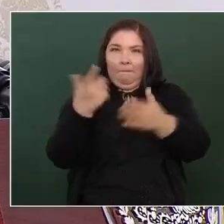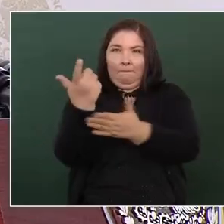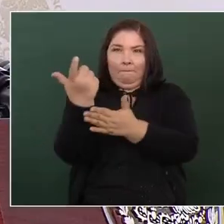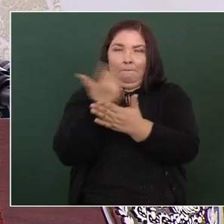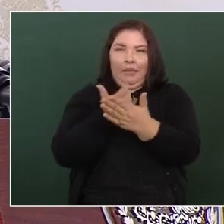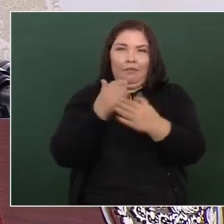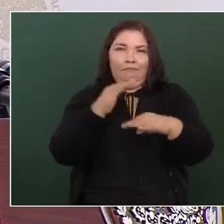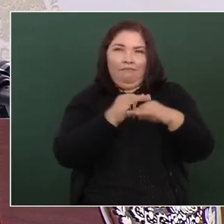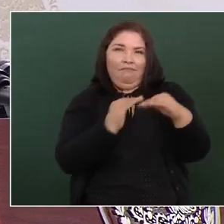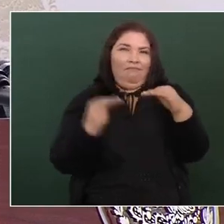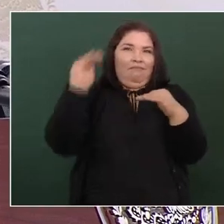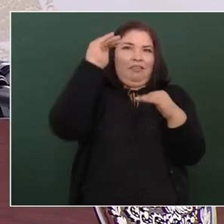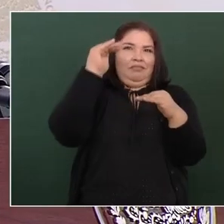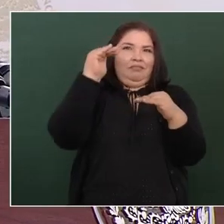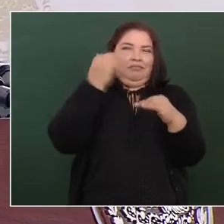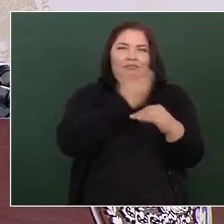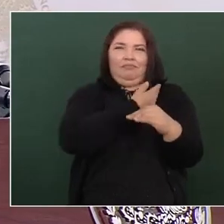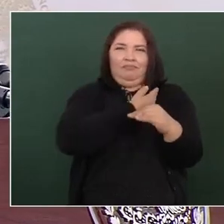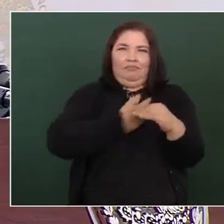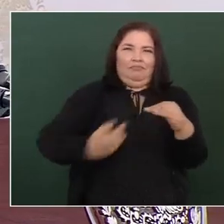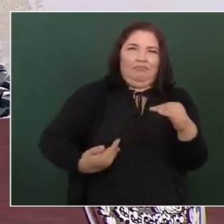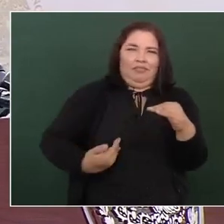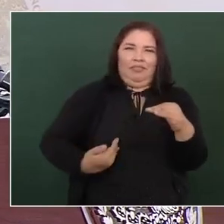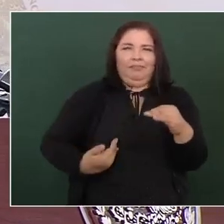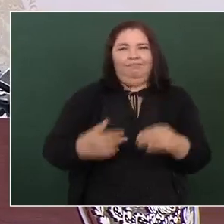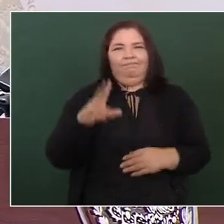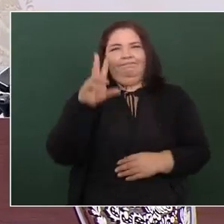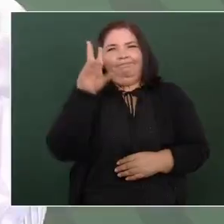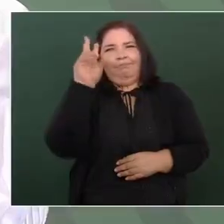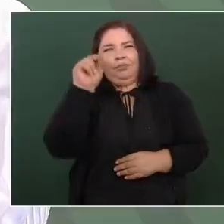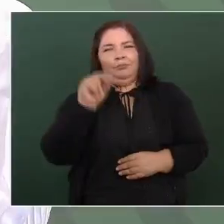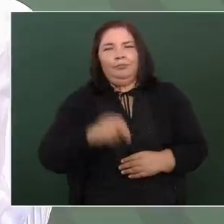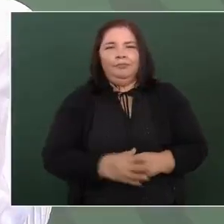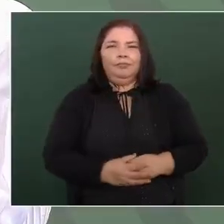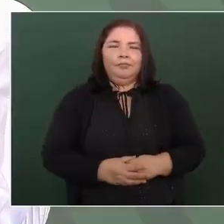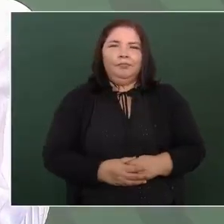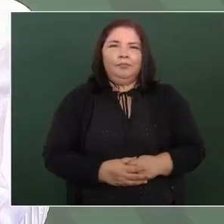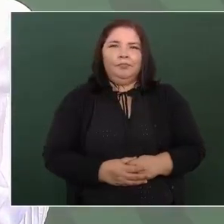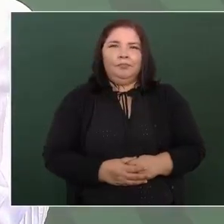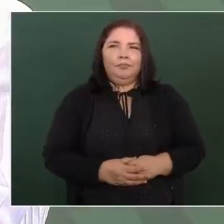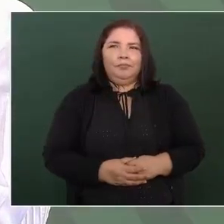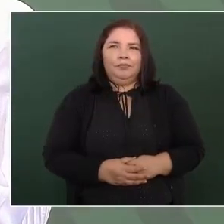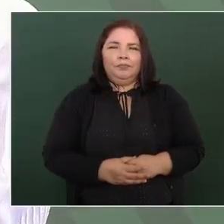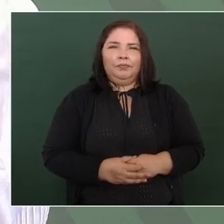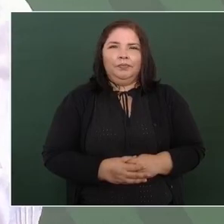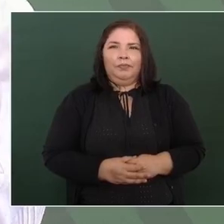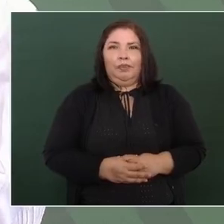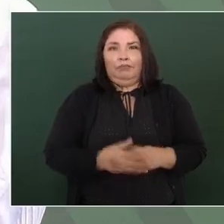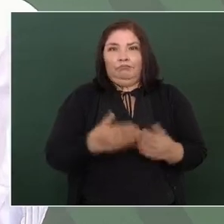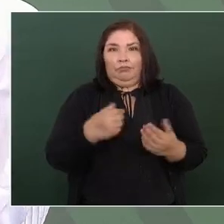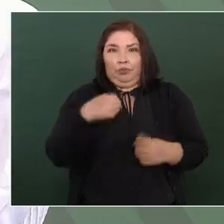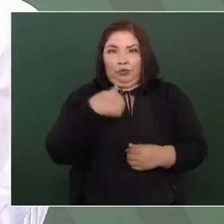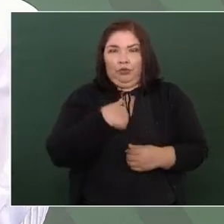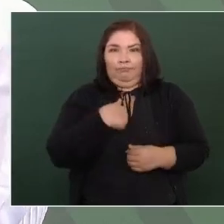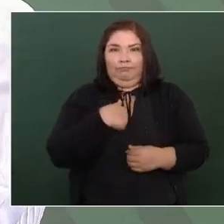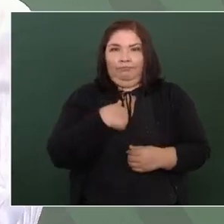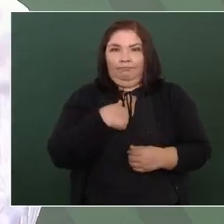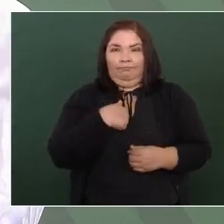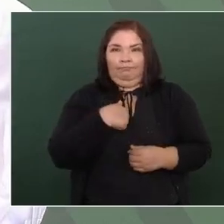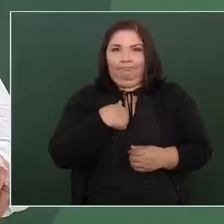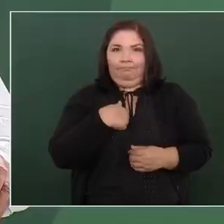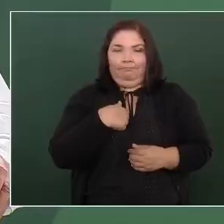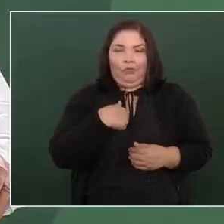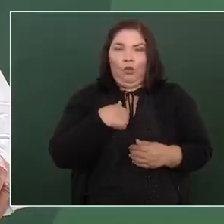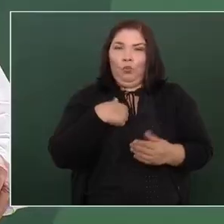más que lo que recibe el presidente de la República. Yo llegué,